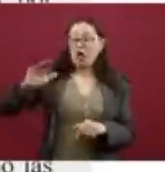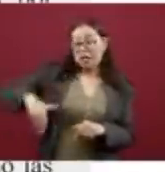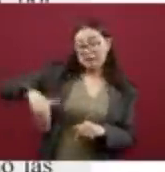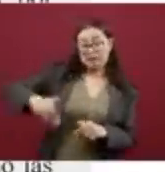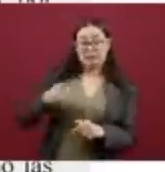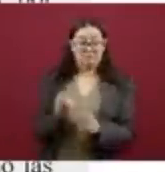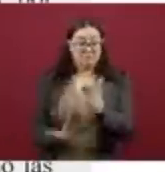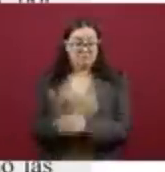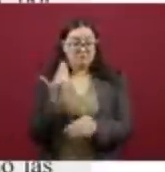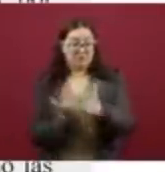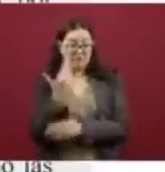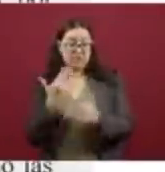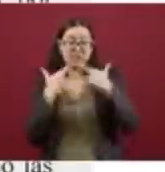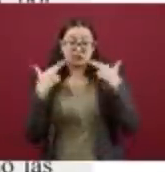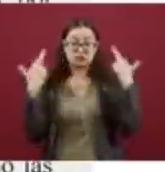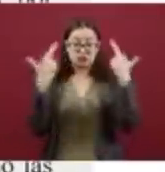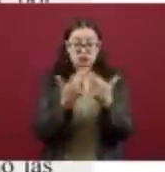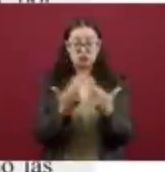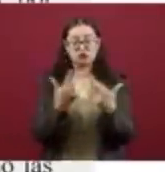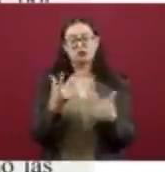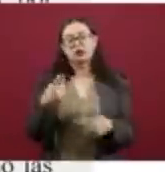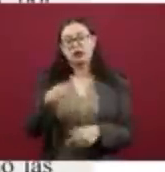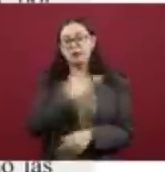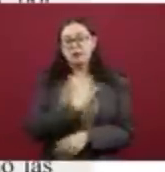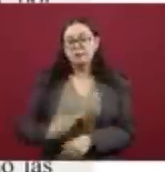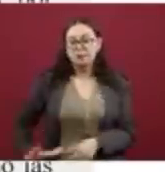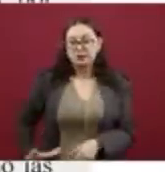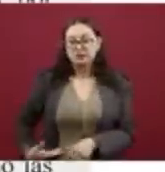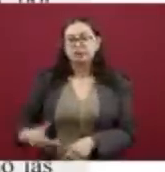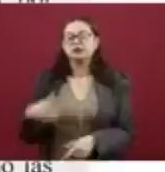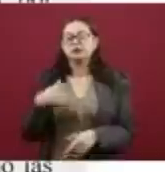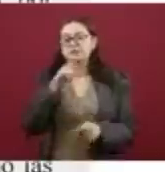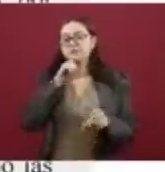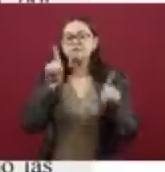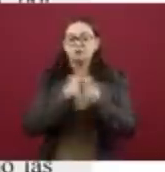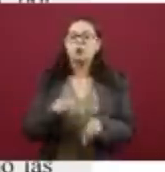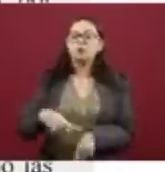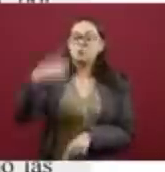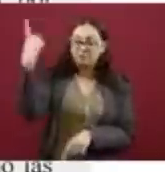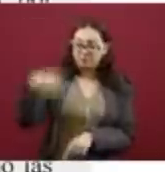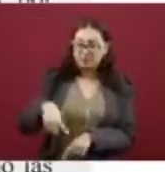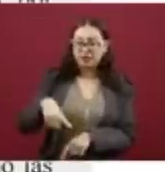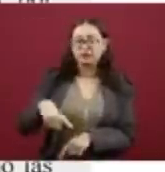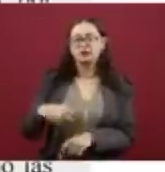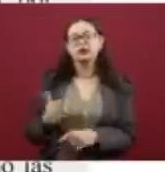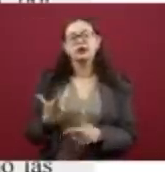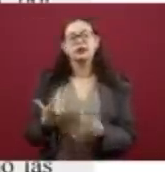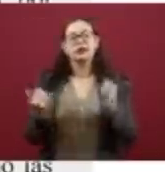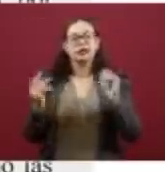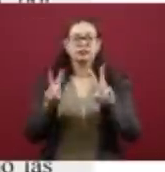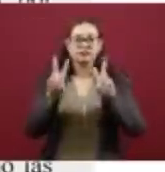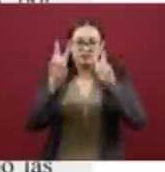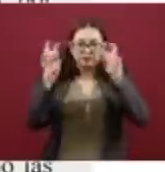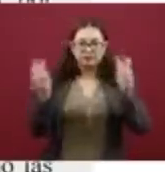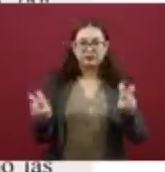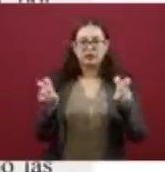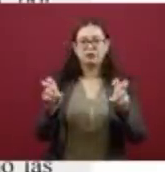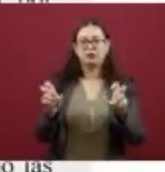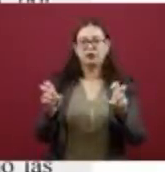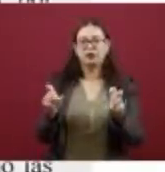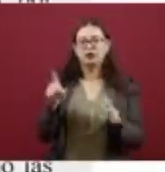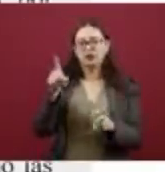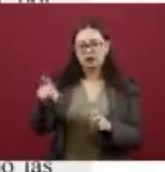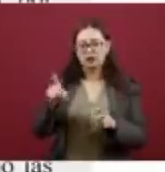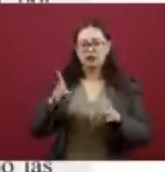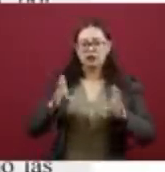del Gabinete de Seguridad, el Presidente de la República ha instruido para que también el área de protección a funcionarios de la Secretaría de